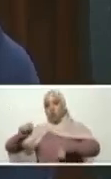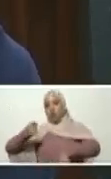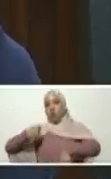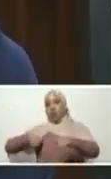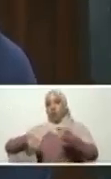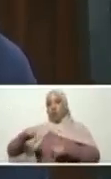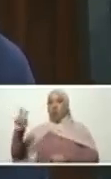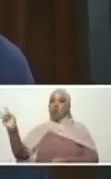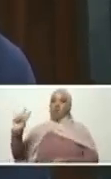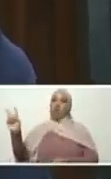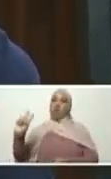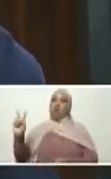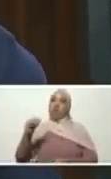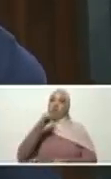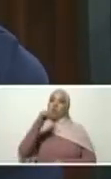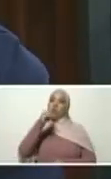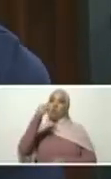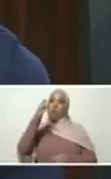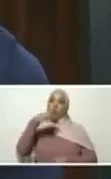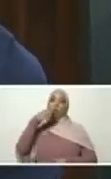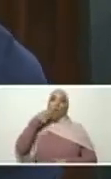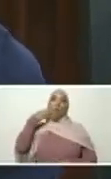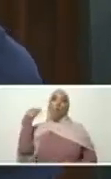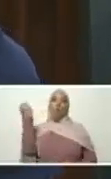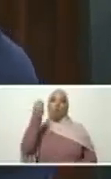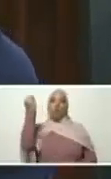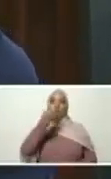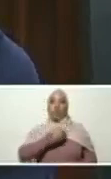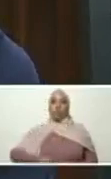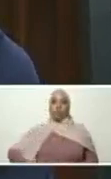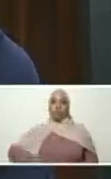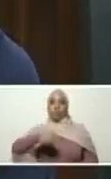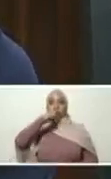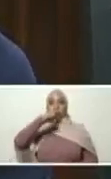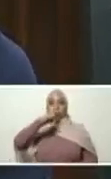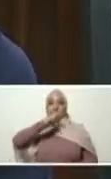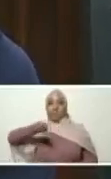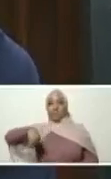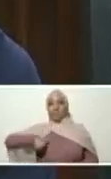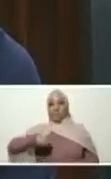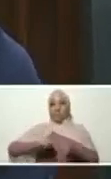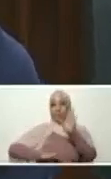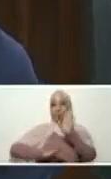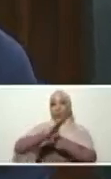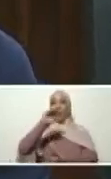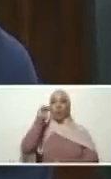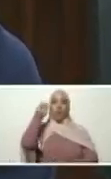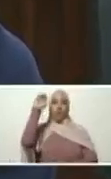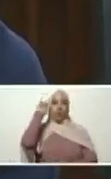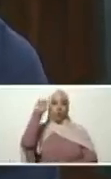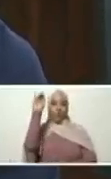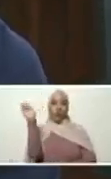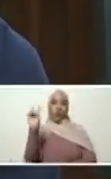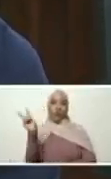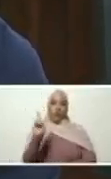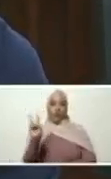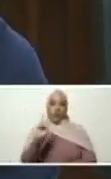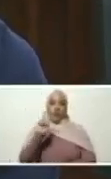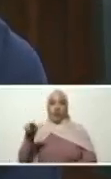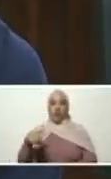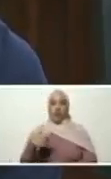cada venezolano y cada venezolana es un orgullo que usted sea nuestro presidente y que esté llevando nuestra patria por el buen camino por donde va, y que no